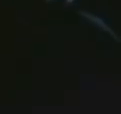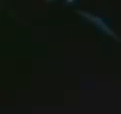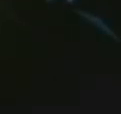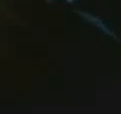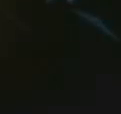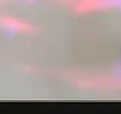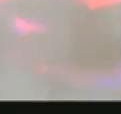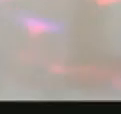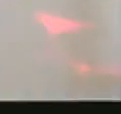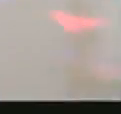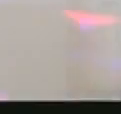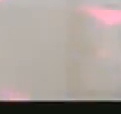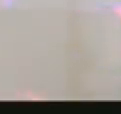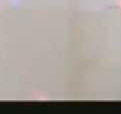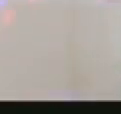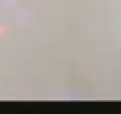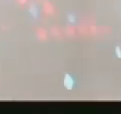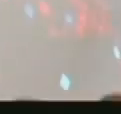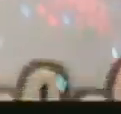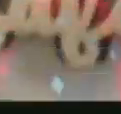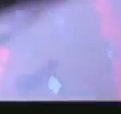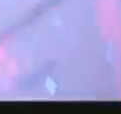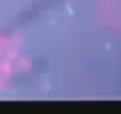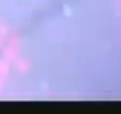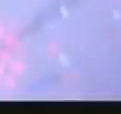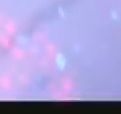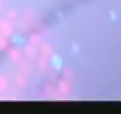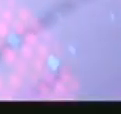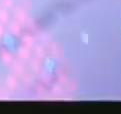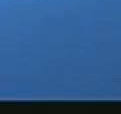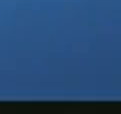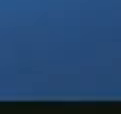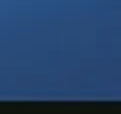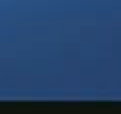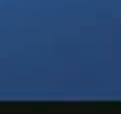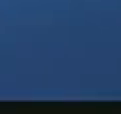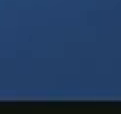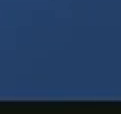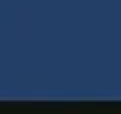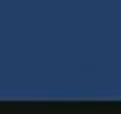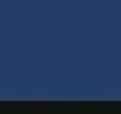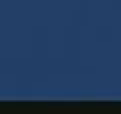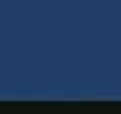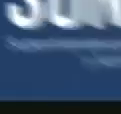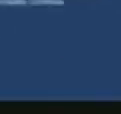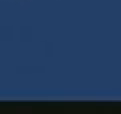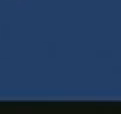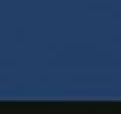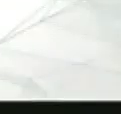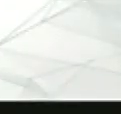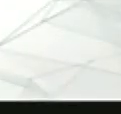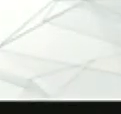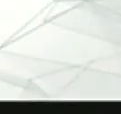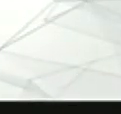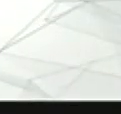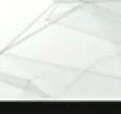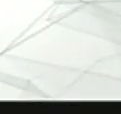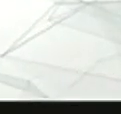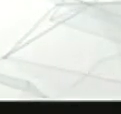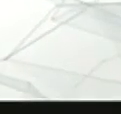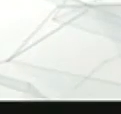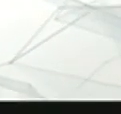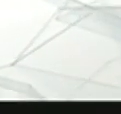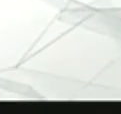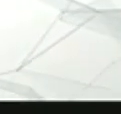una forma de pago presencial por medio de un QR dinámico. Patria Remesas, que permite el envío de remesas